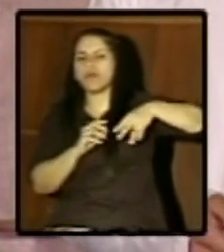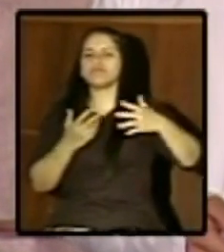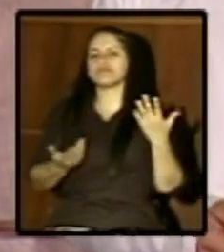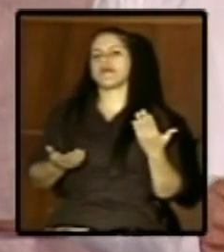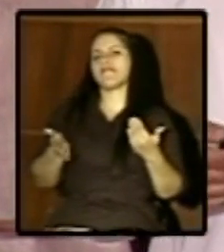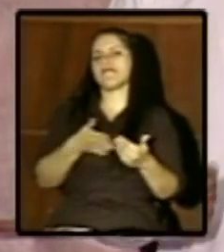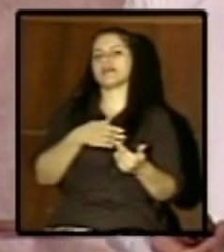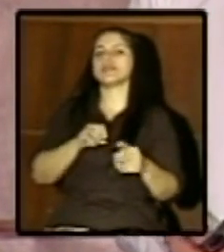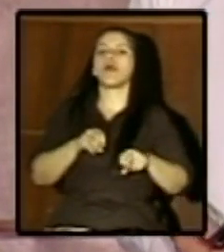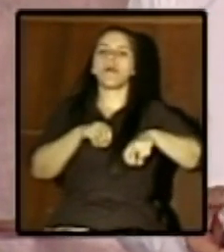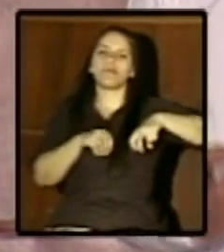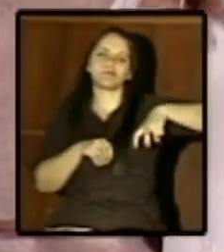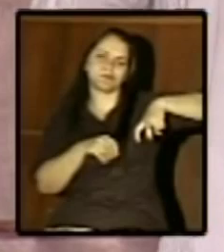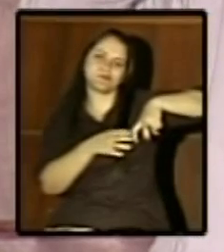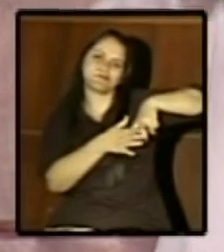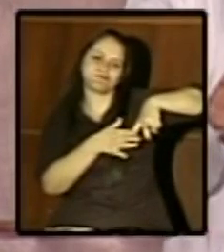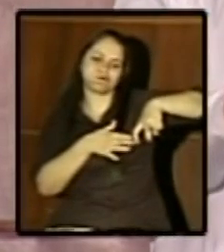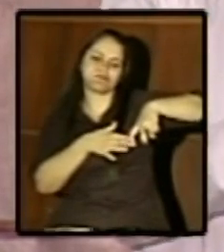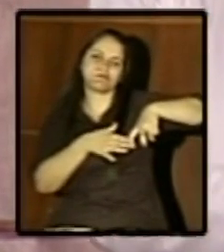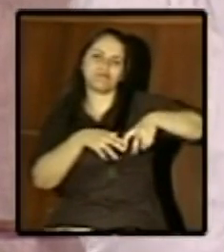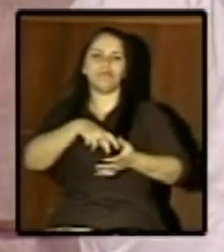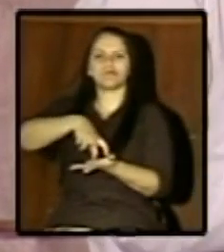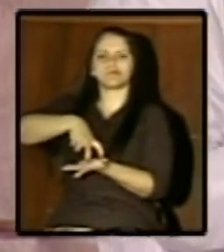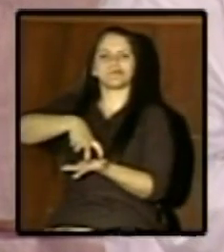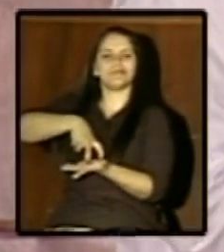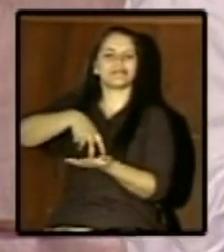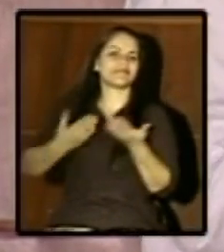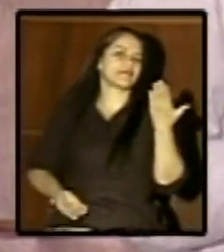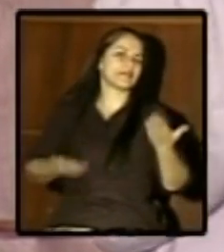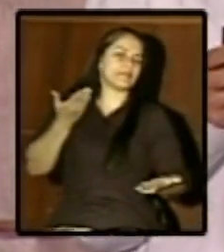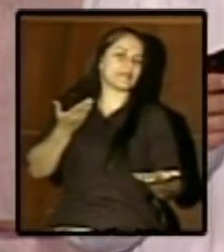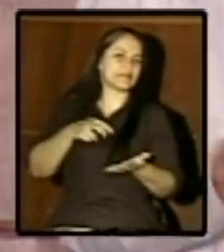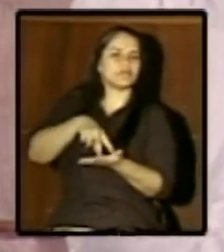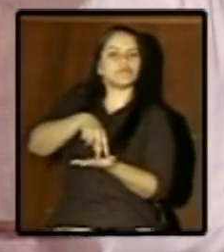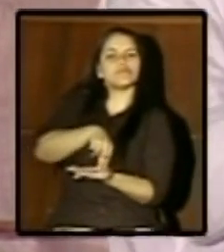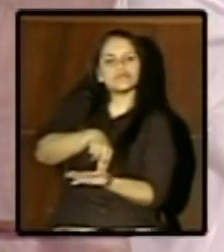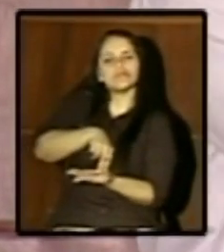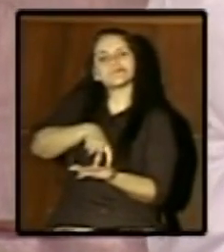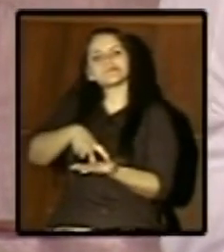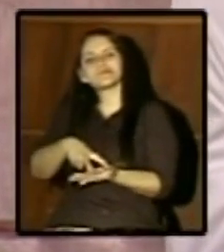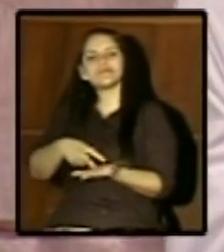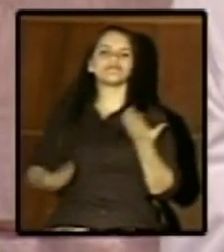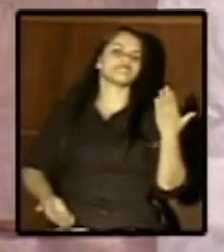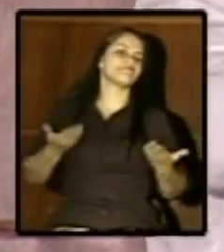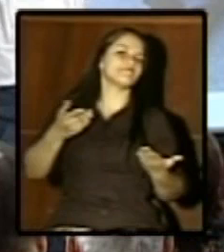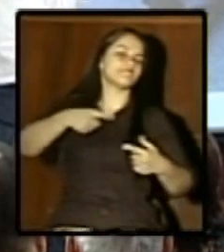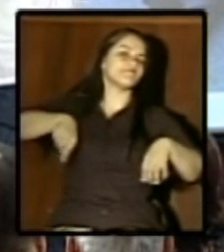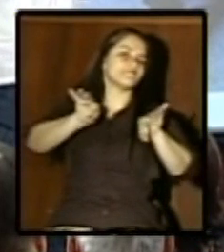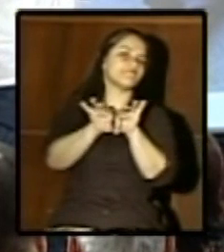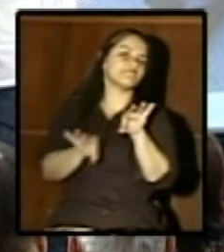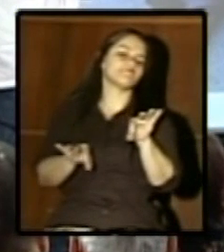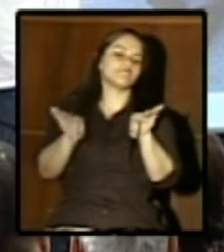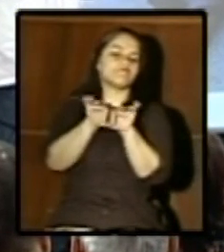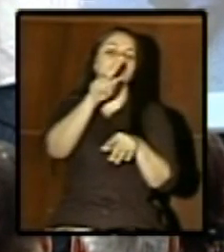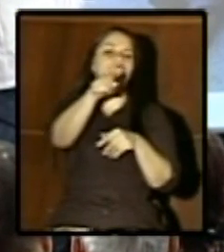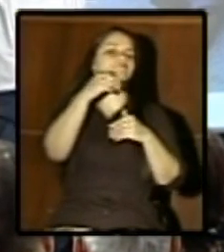tener un genu valgo. O se puede generar también muy frecuente un genu varo, o sea, tener las rodillas arqueadas y esto